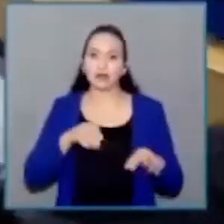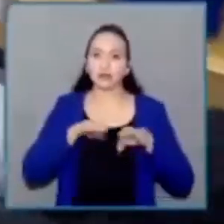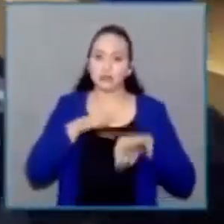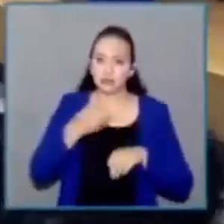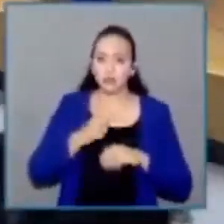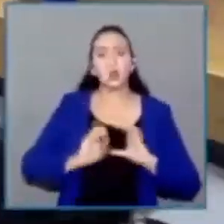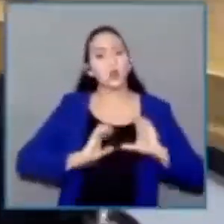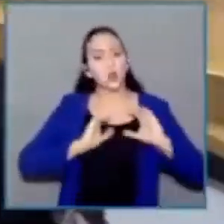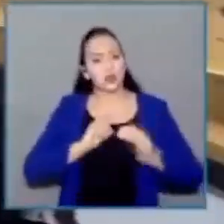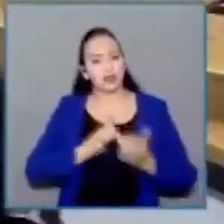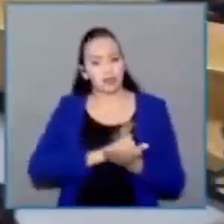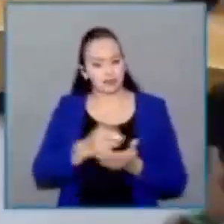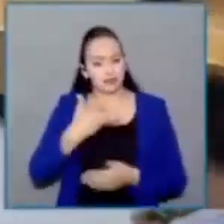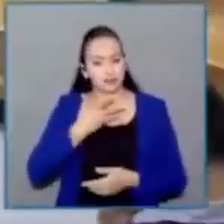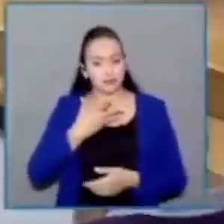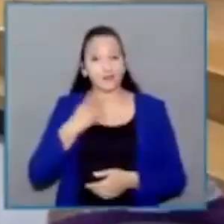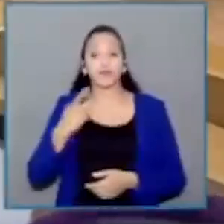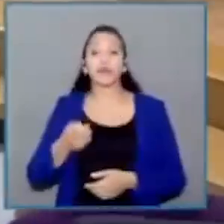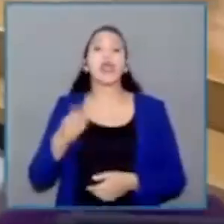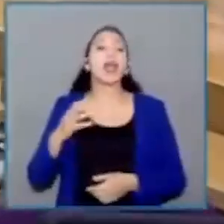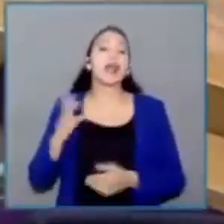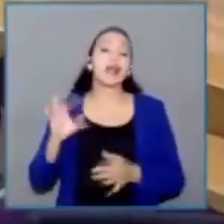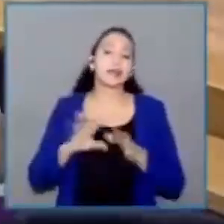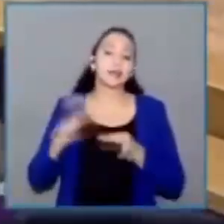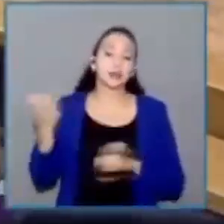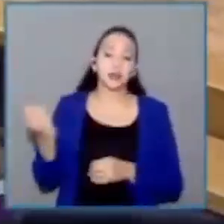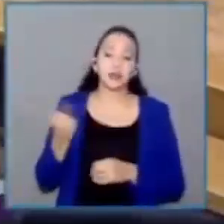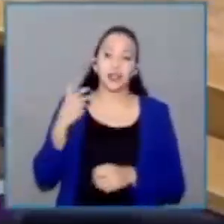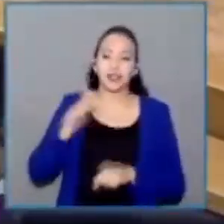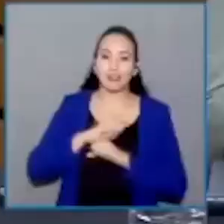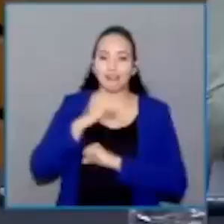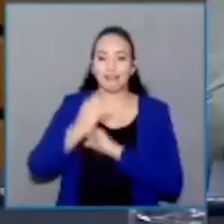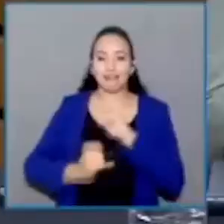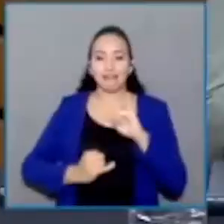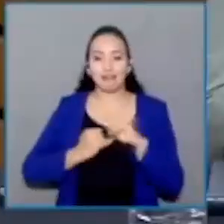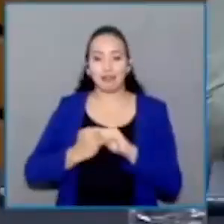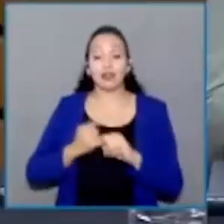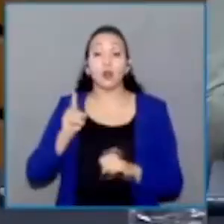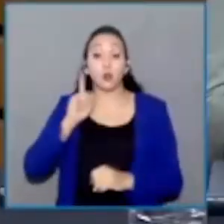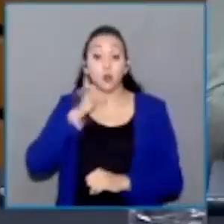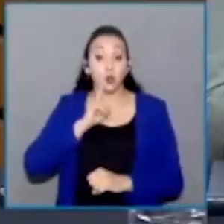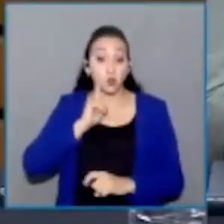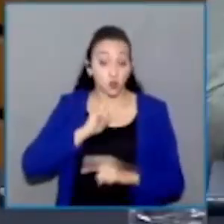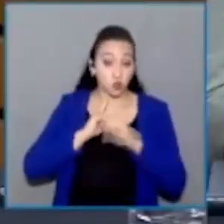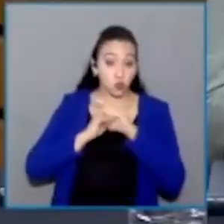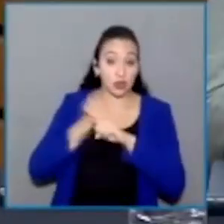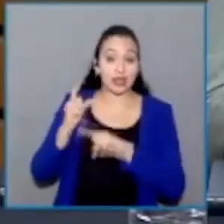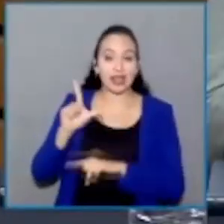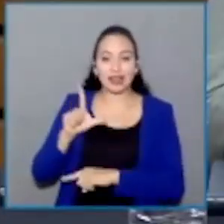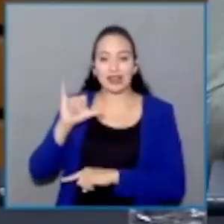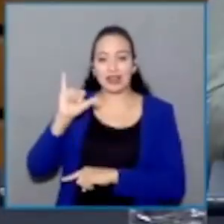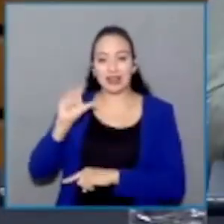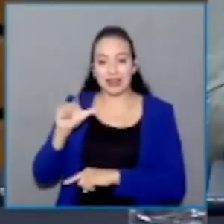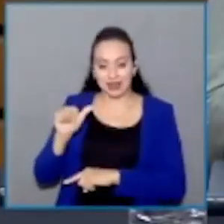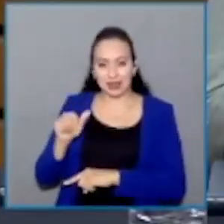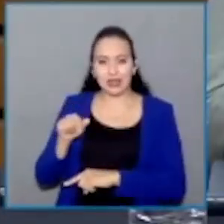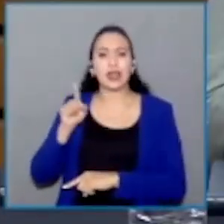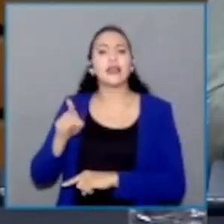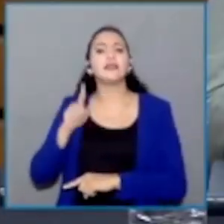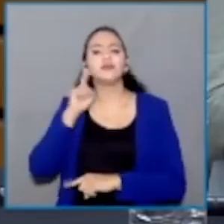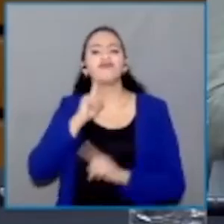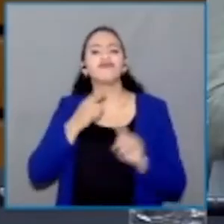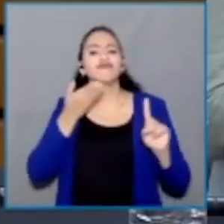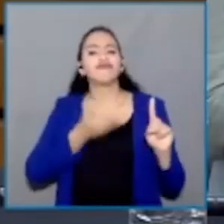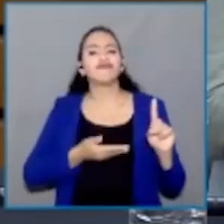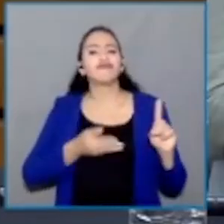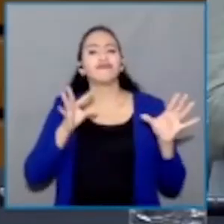del Día Internacional de los Cuidados y el Apoyo, la consejera de la Judicatura Federal, Lilia Mónica López Benítez, se refirió a la situación